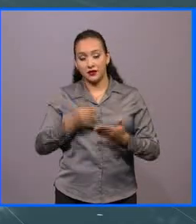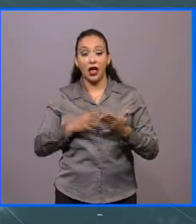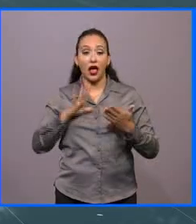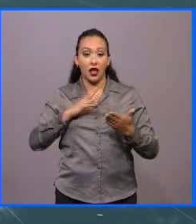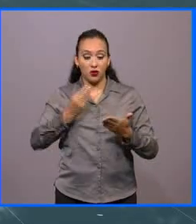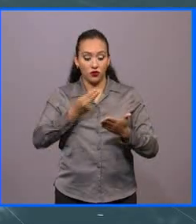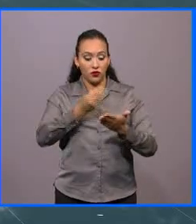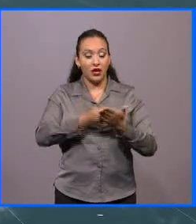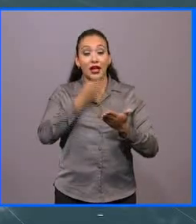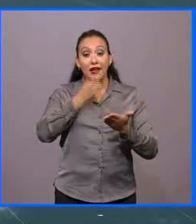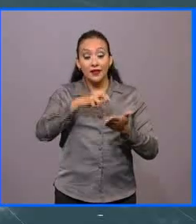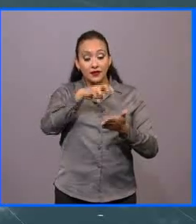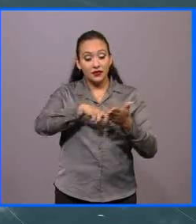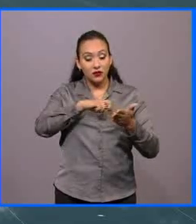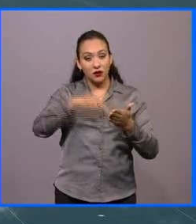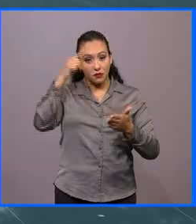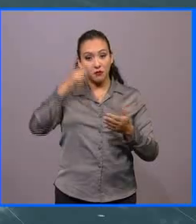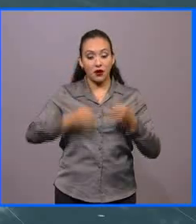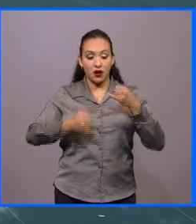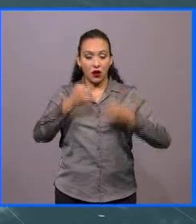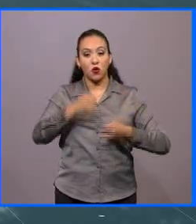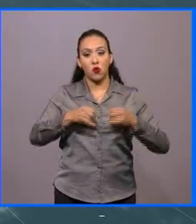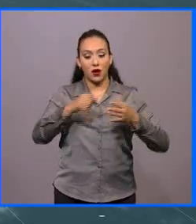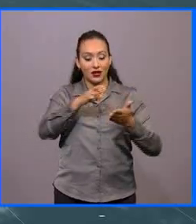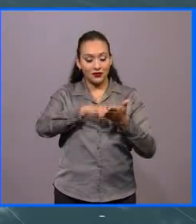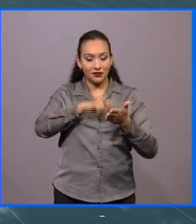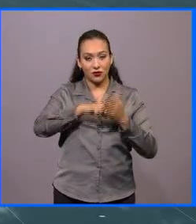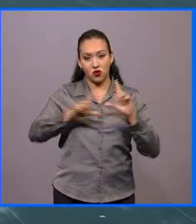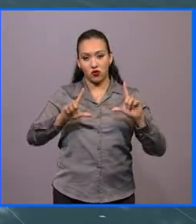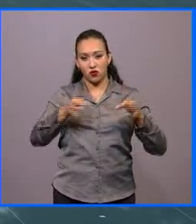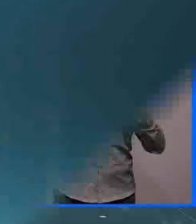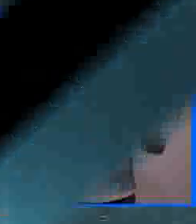modificar boletas de elección de jueces de distrito.